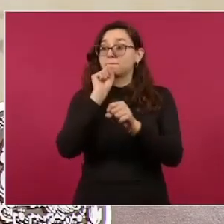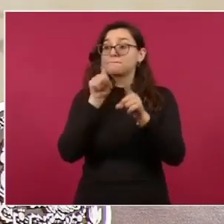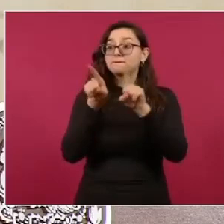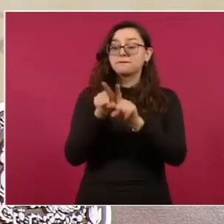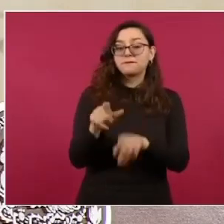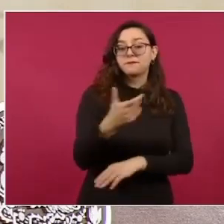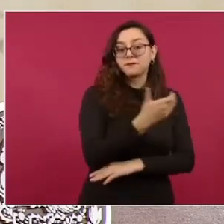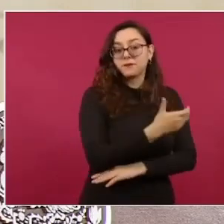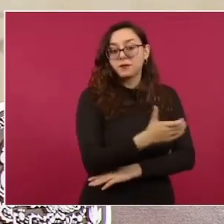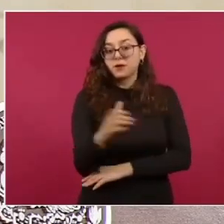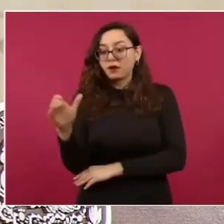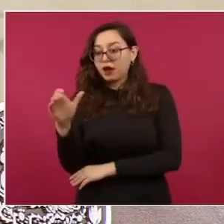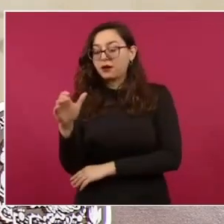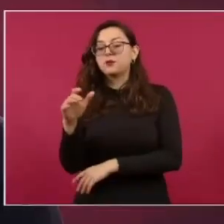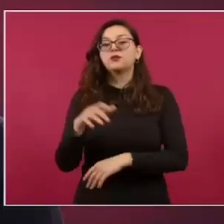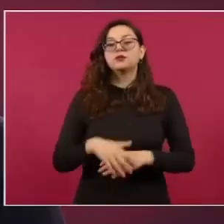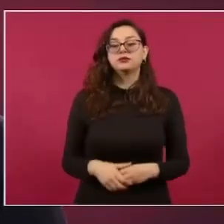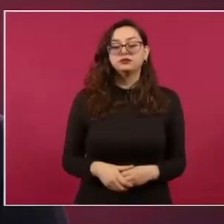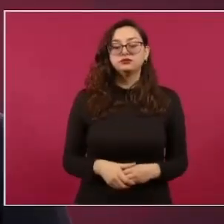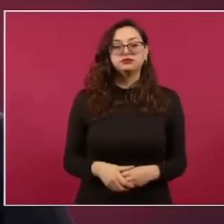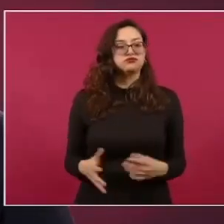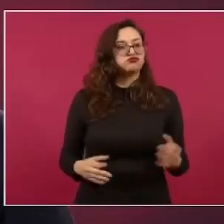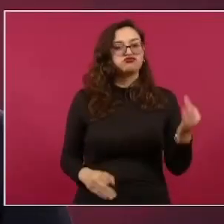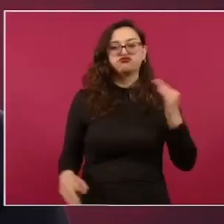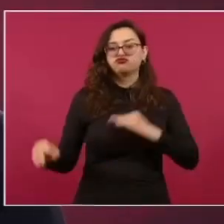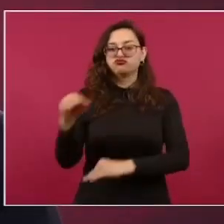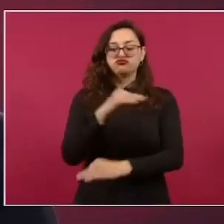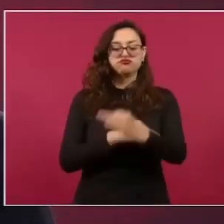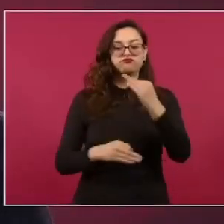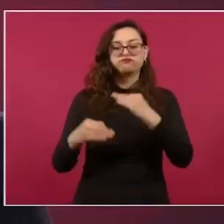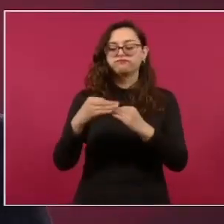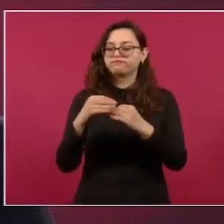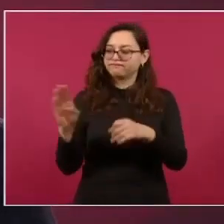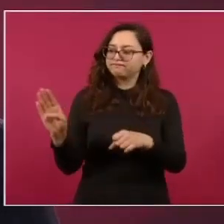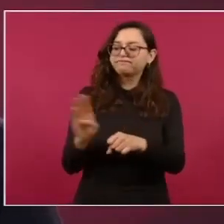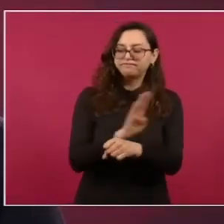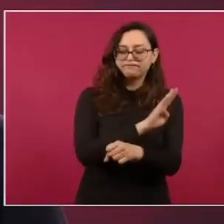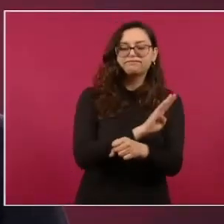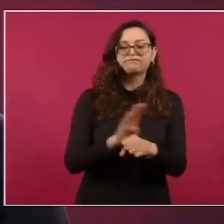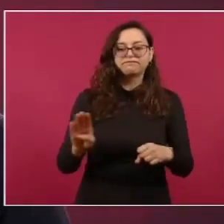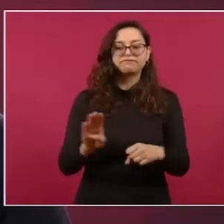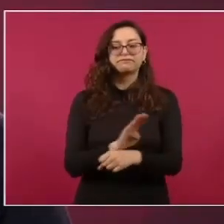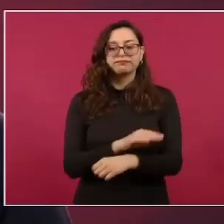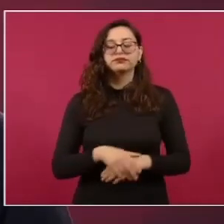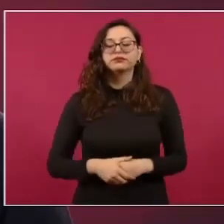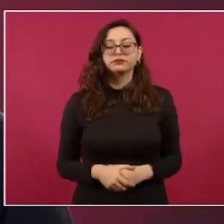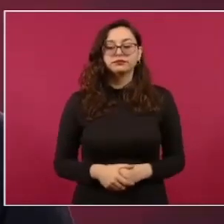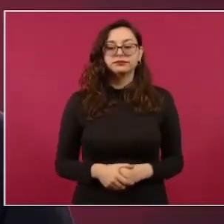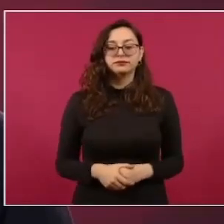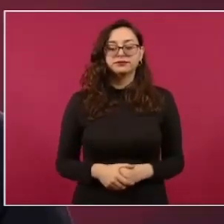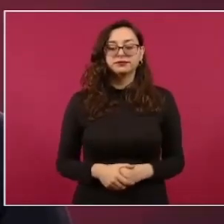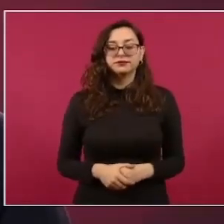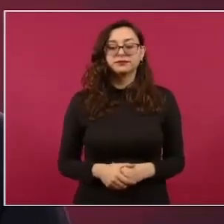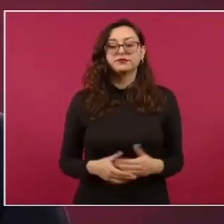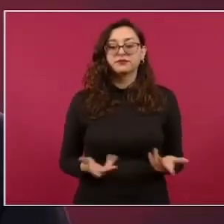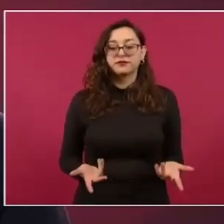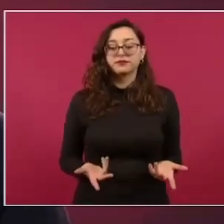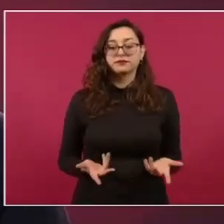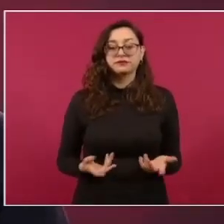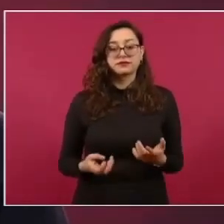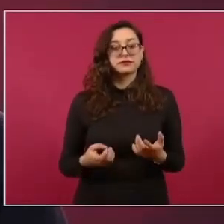las empresas de nuestro país, pero especialmente a todos